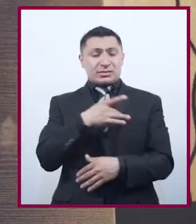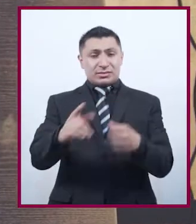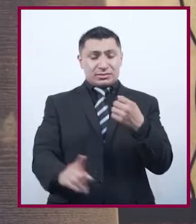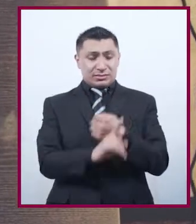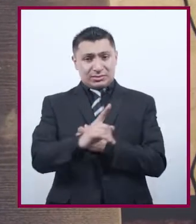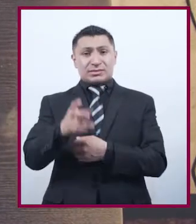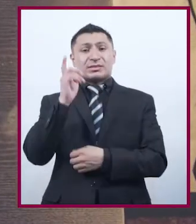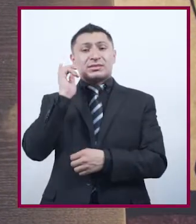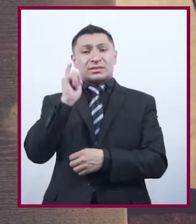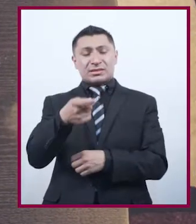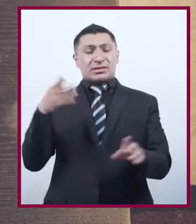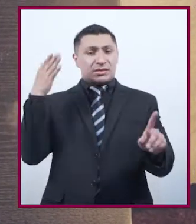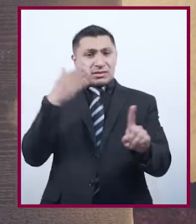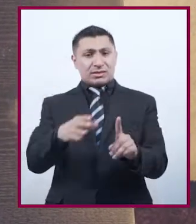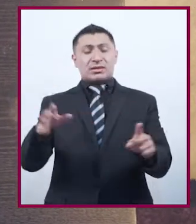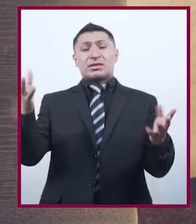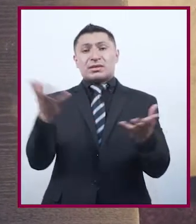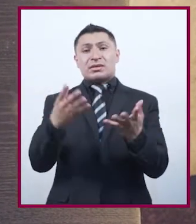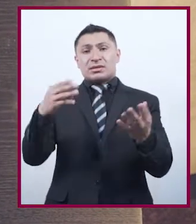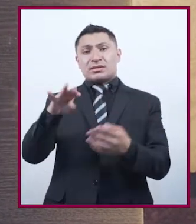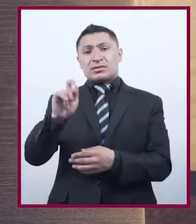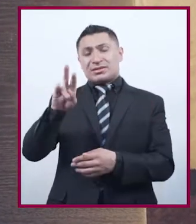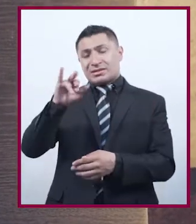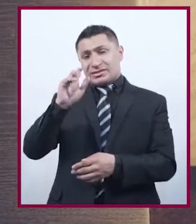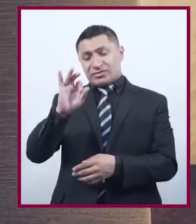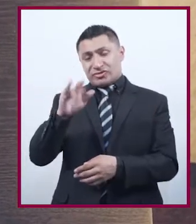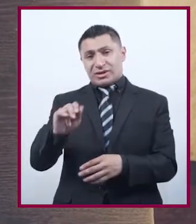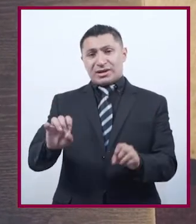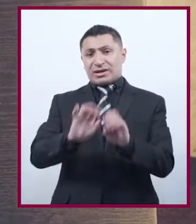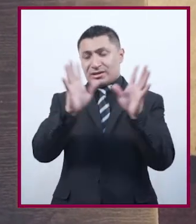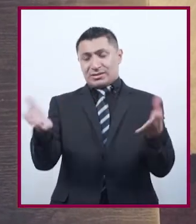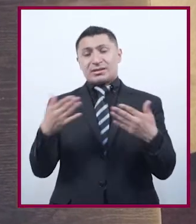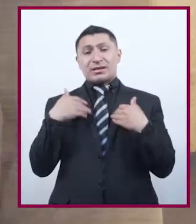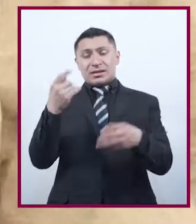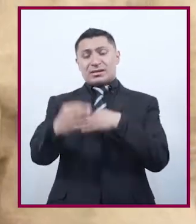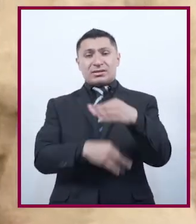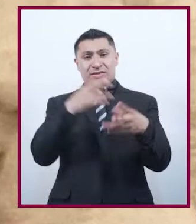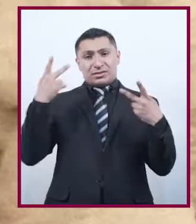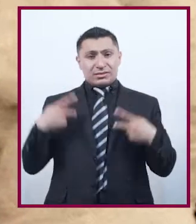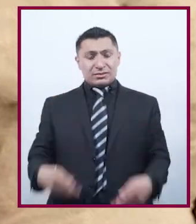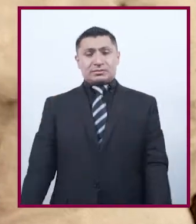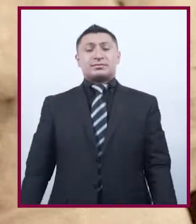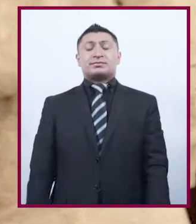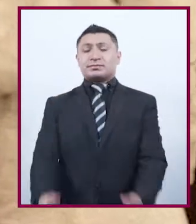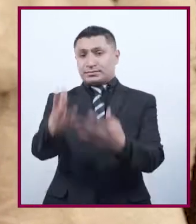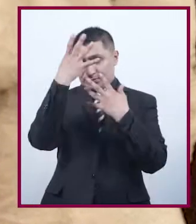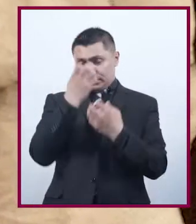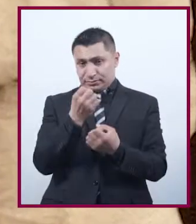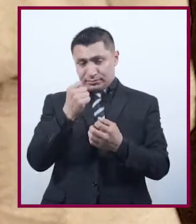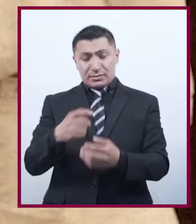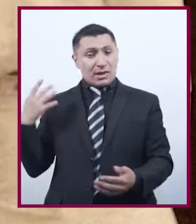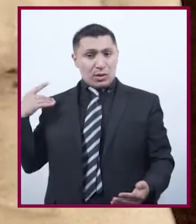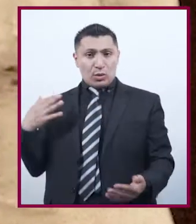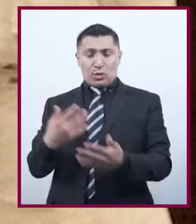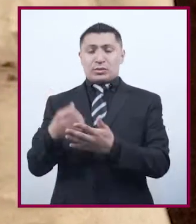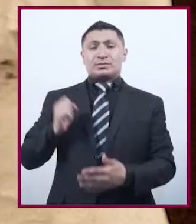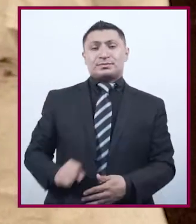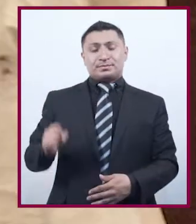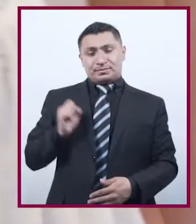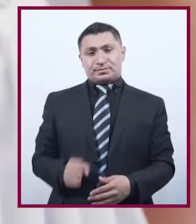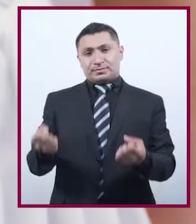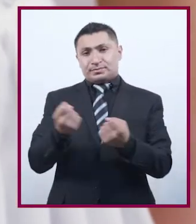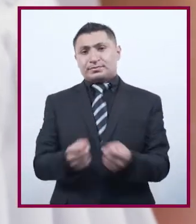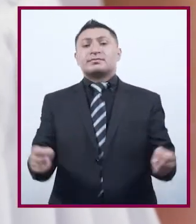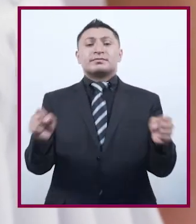porque buscamos construir una metáfora muy clara y comprensible para todos. Triste, durante siglos, como